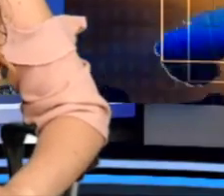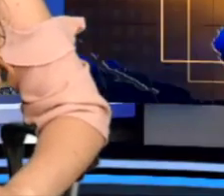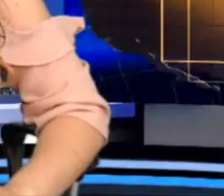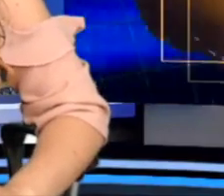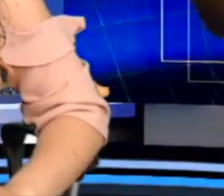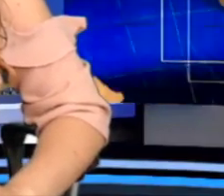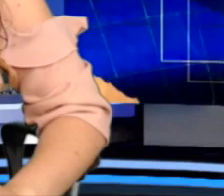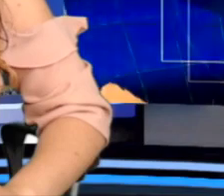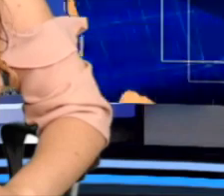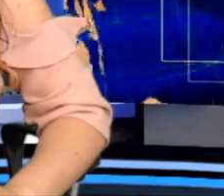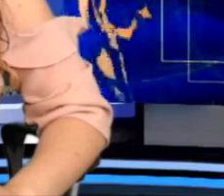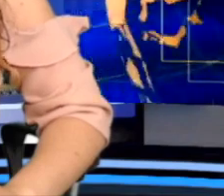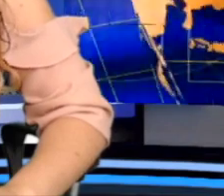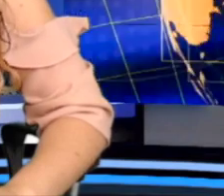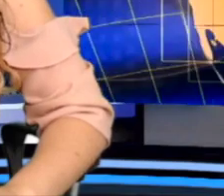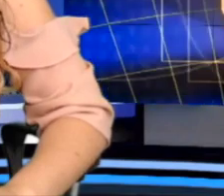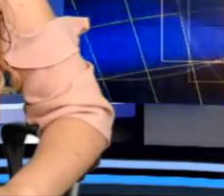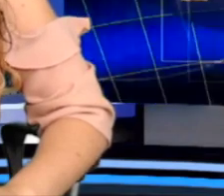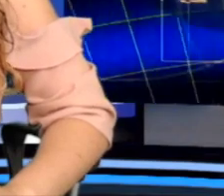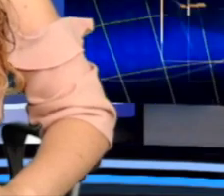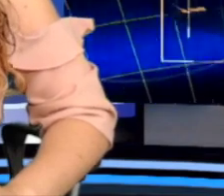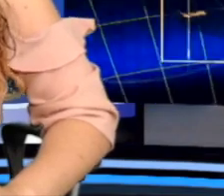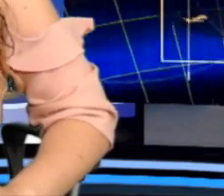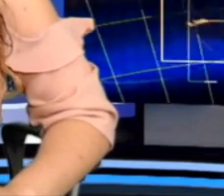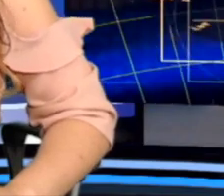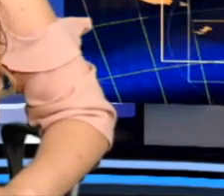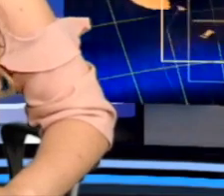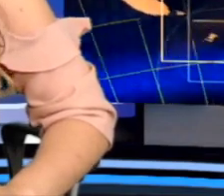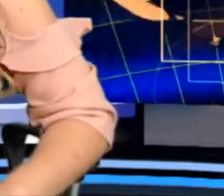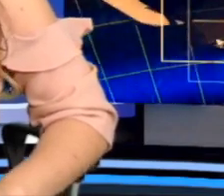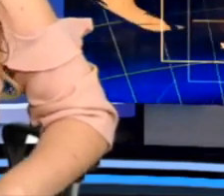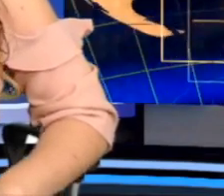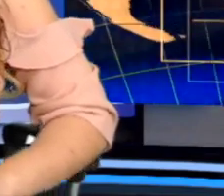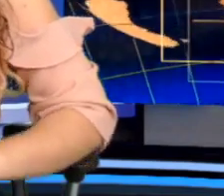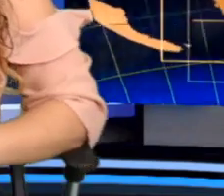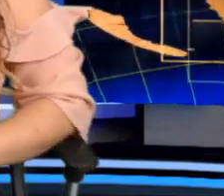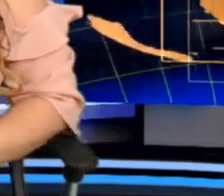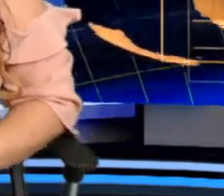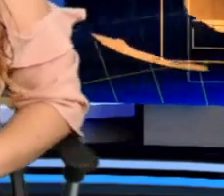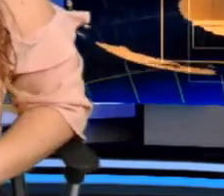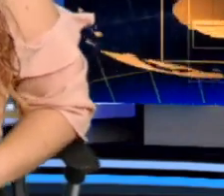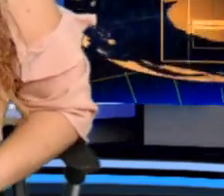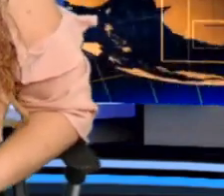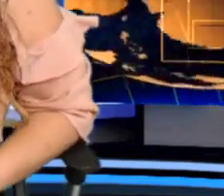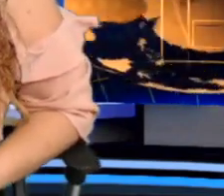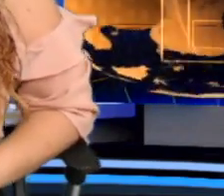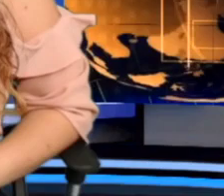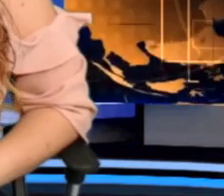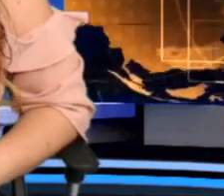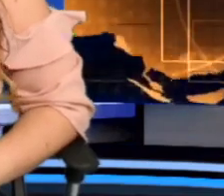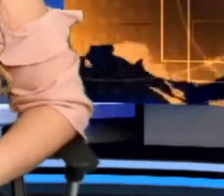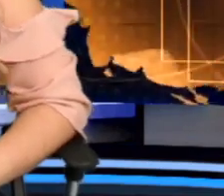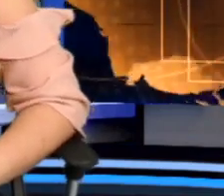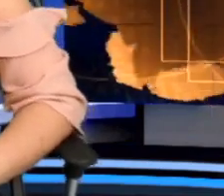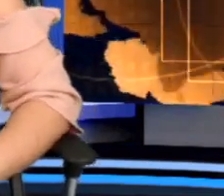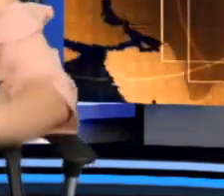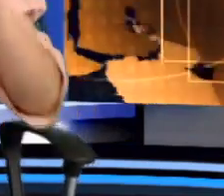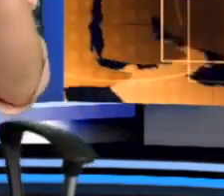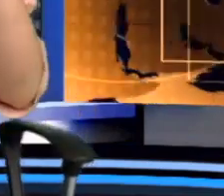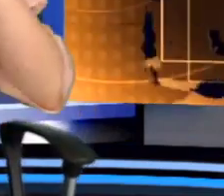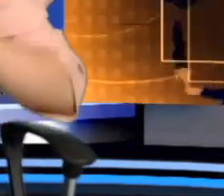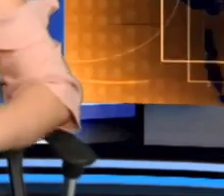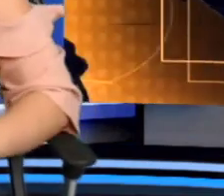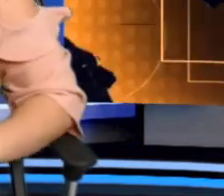presidente estar solapando y estar dándole gusto a estos gobernadrones de la Alianza